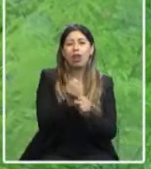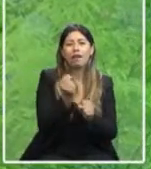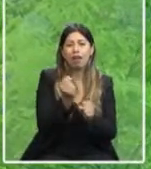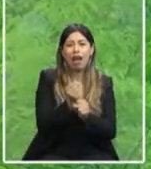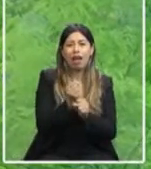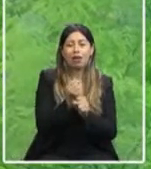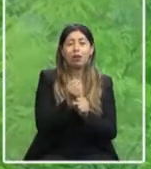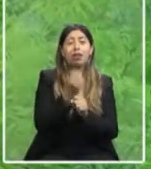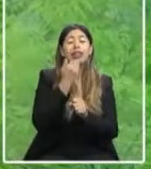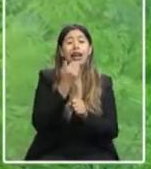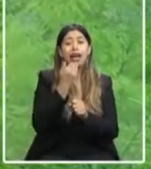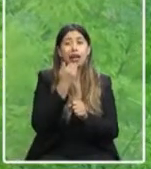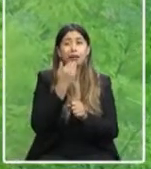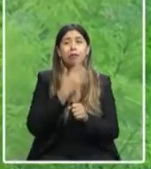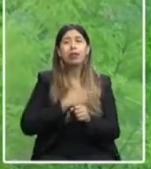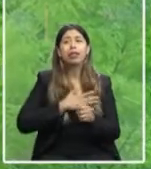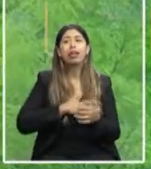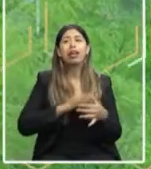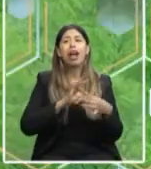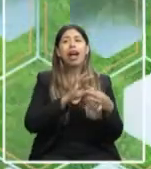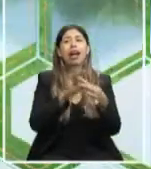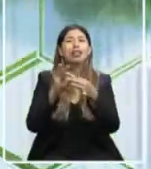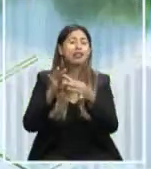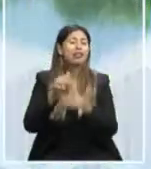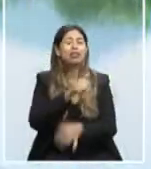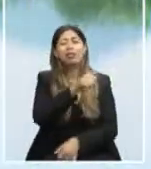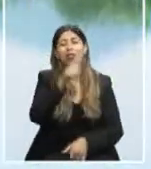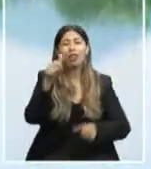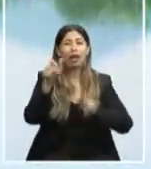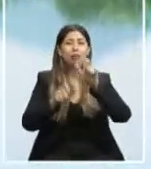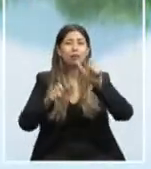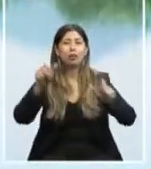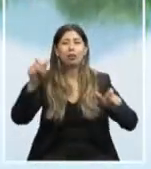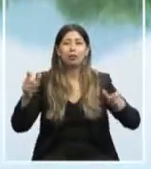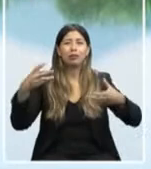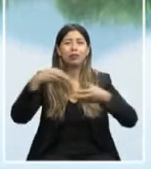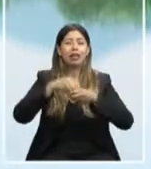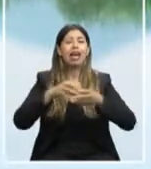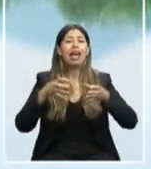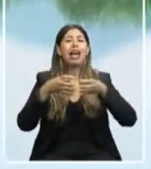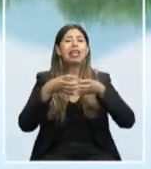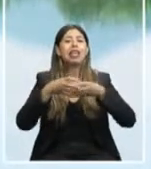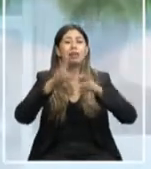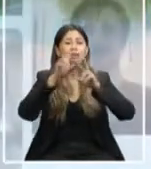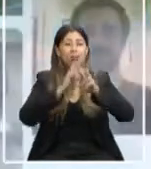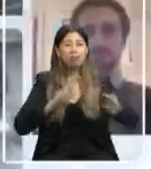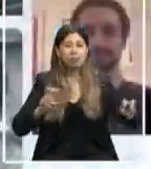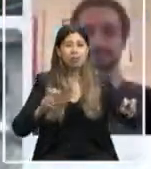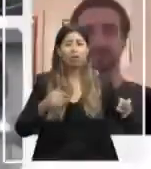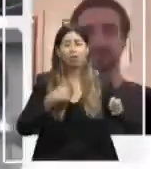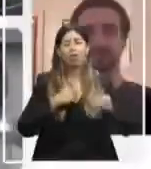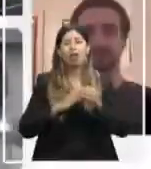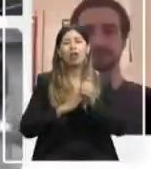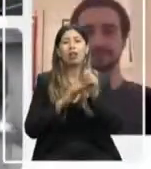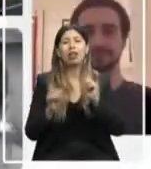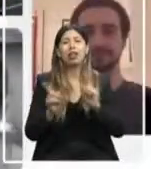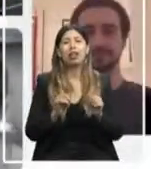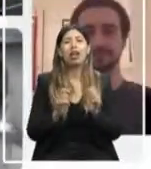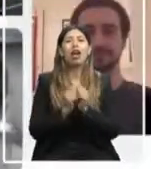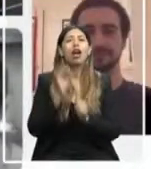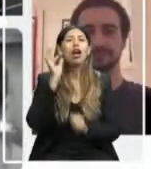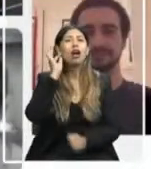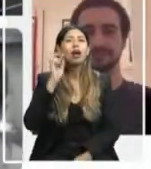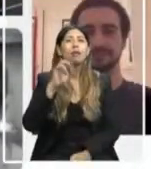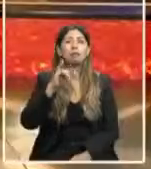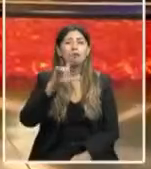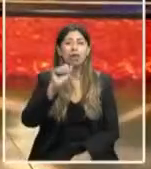como también a todas las personas involucradas y al equipo de investigación que colidero con la doctora Pilar Moreno.